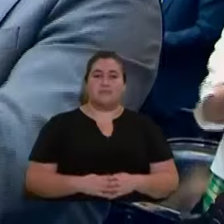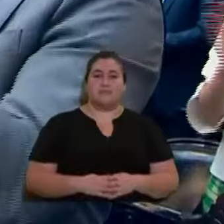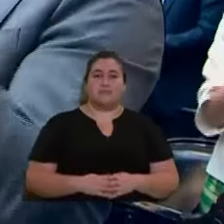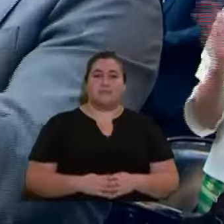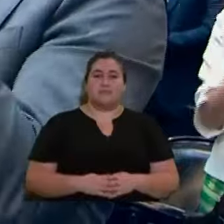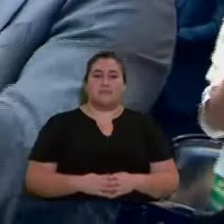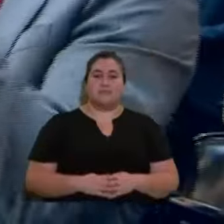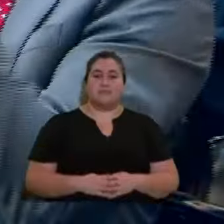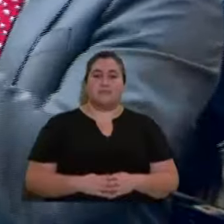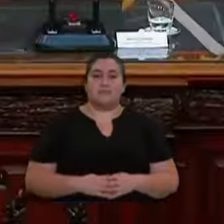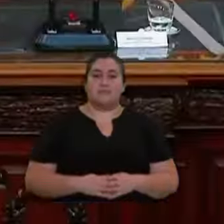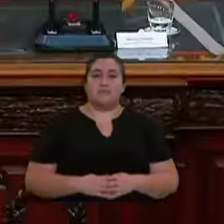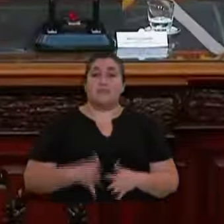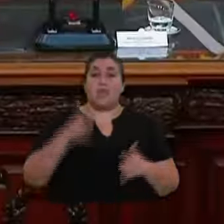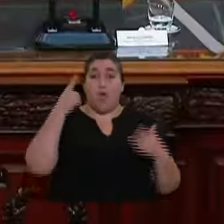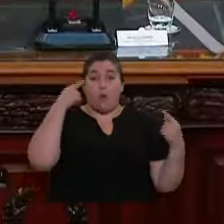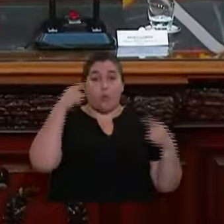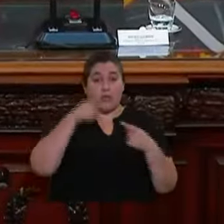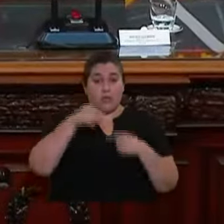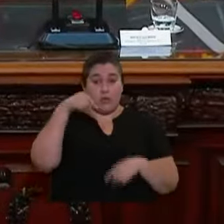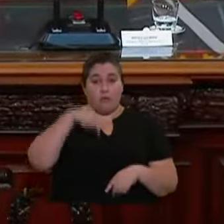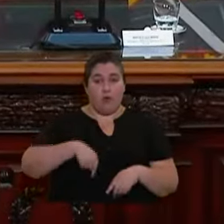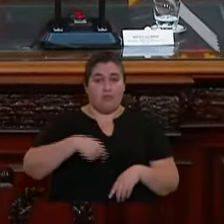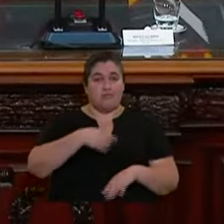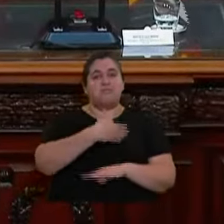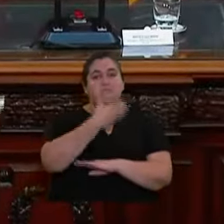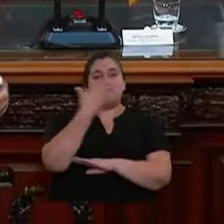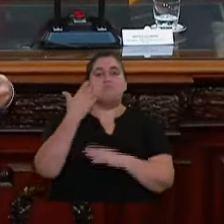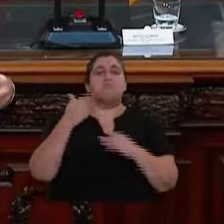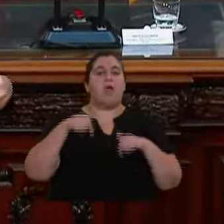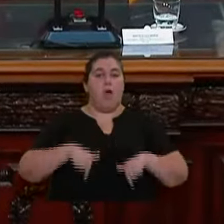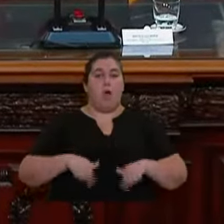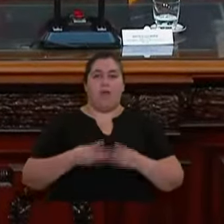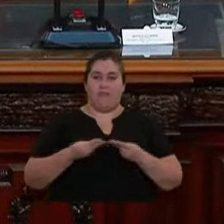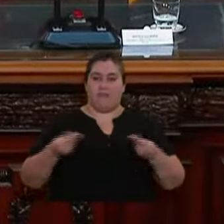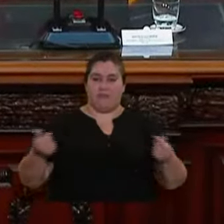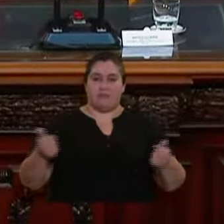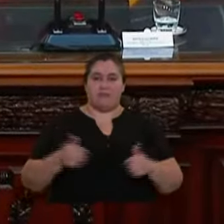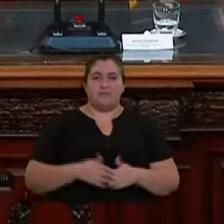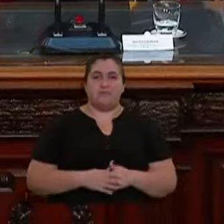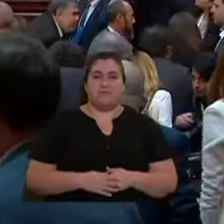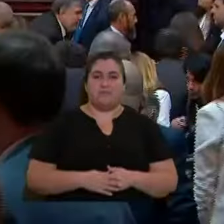Habiéndose cumplido el objetivo de esta solemne asamblea, queda levantada la misma.